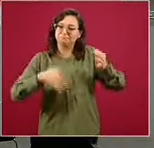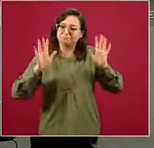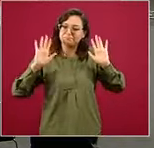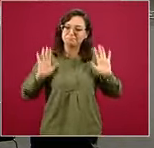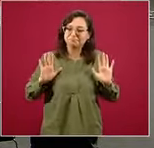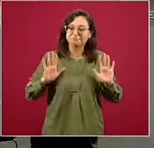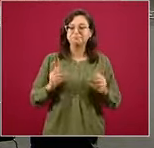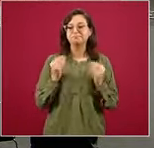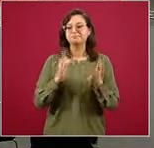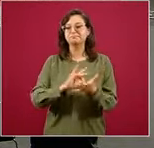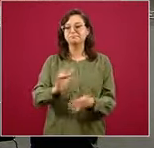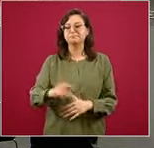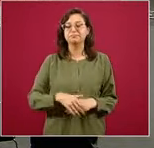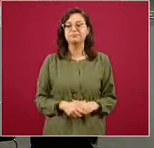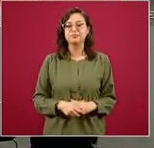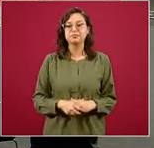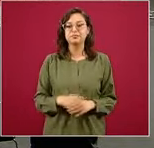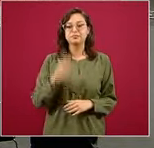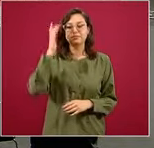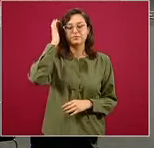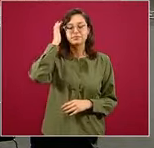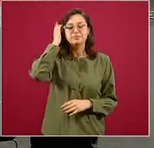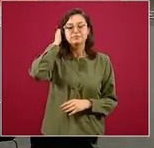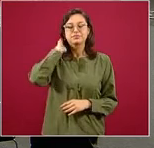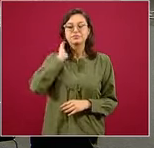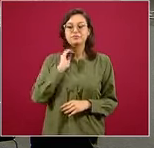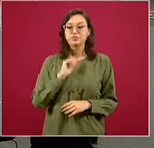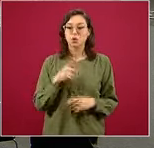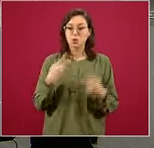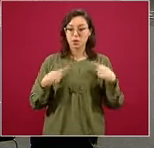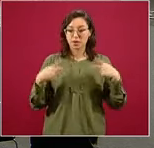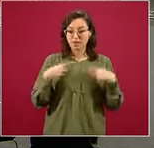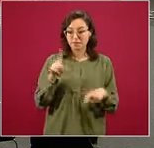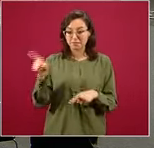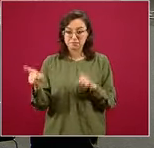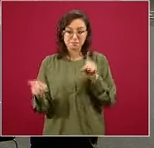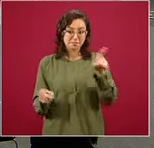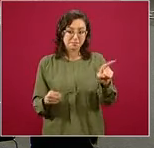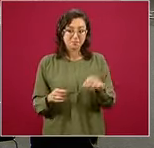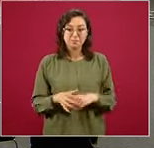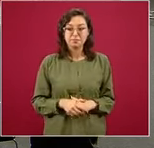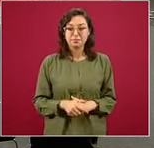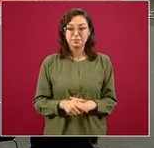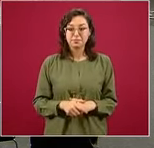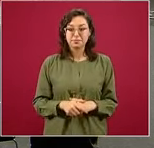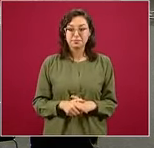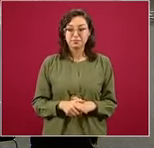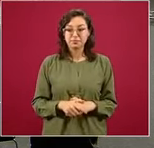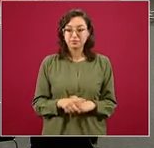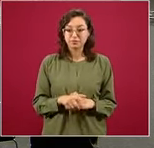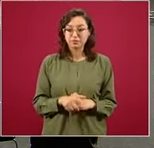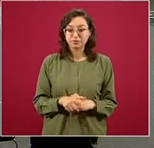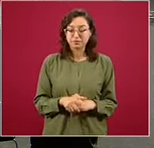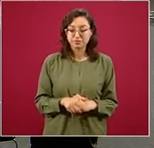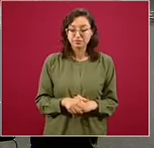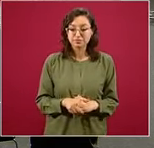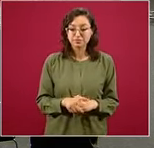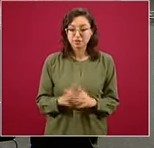gracias. Vamos a darle la palabra a una persona de acá y una persona de acá. Está usted, por favor,